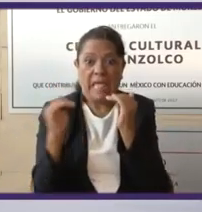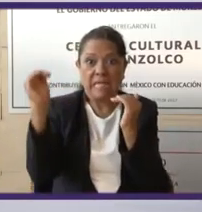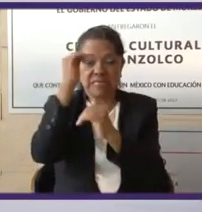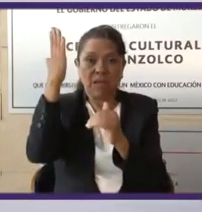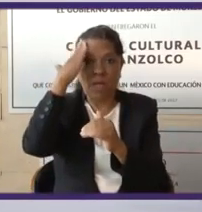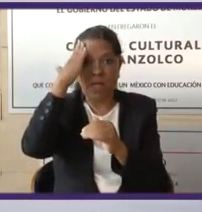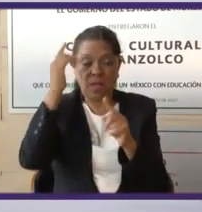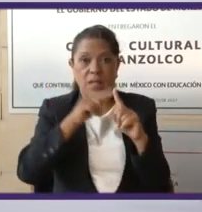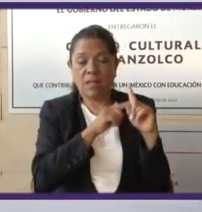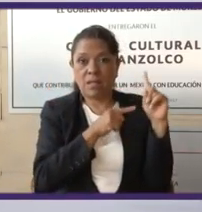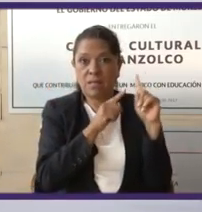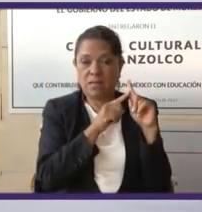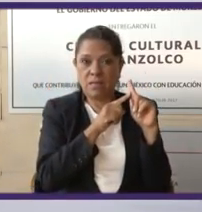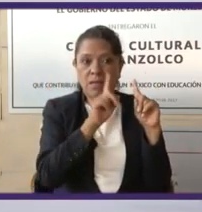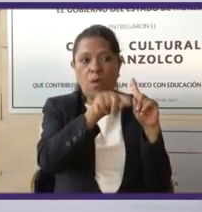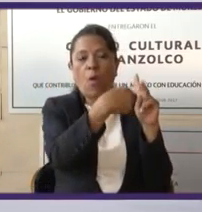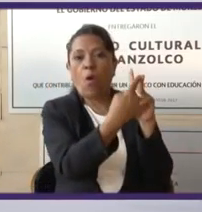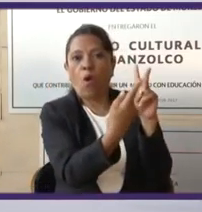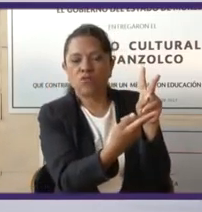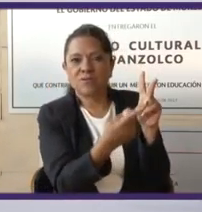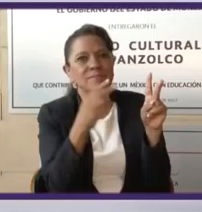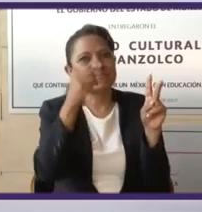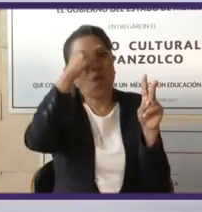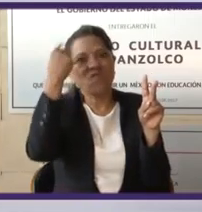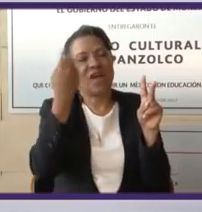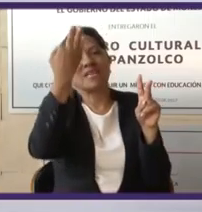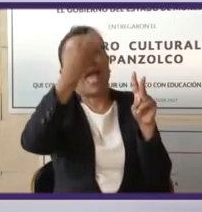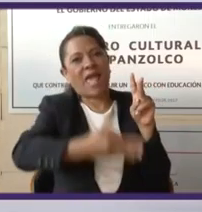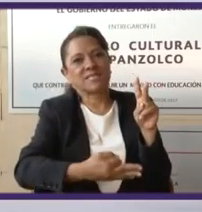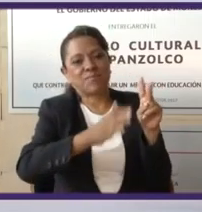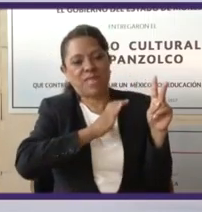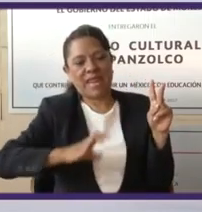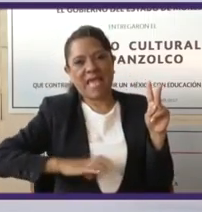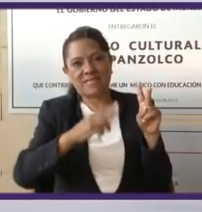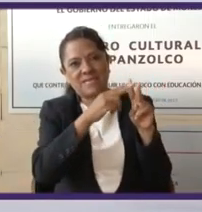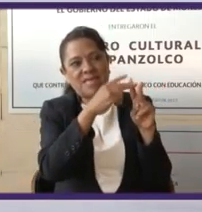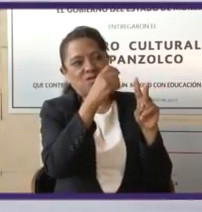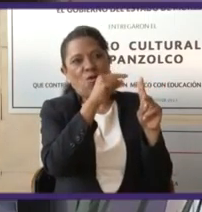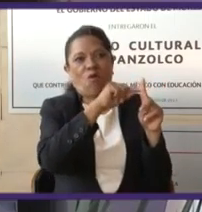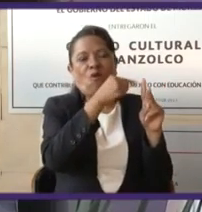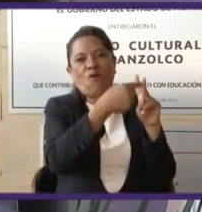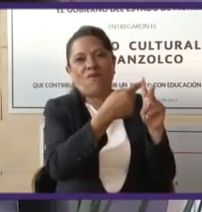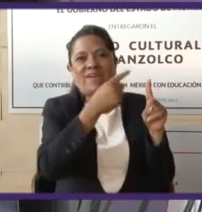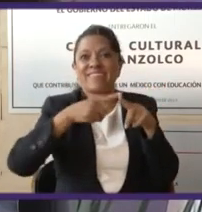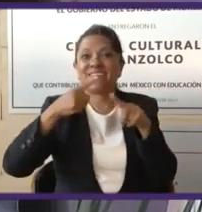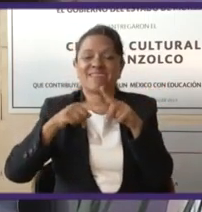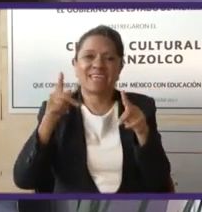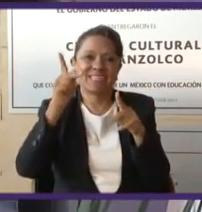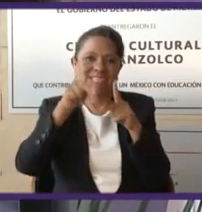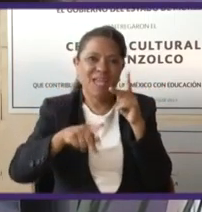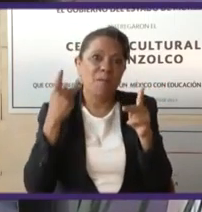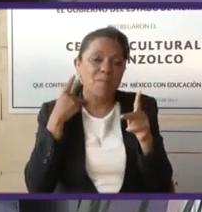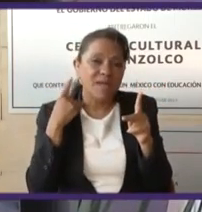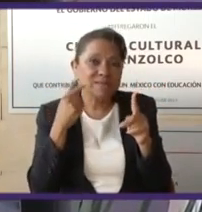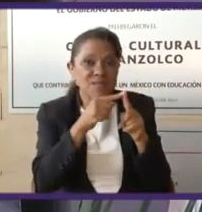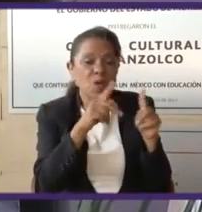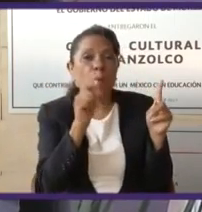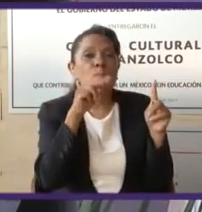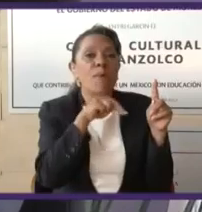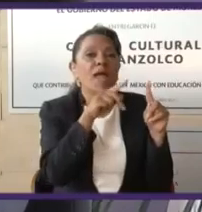la oposición, no va a ser fácil aceptar a un candidato que no corresponda a esto. Y también hay perredistas que piensan